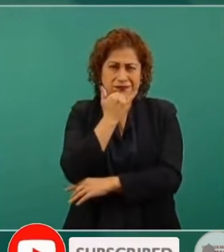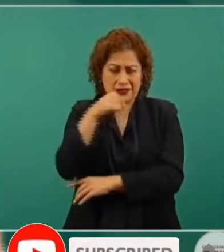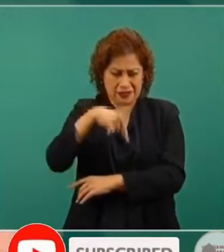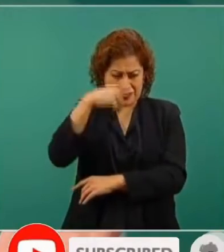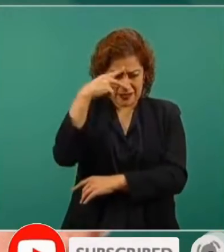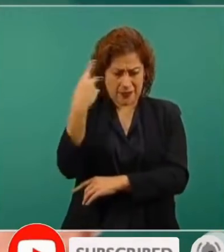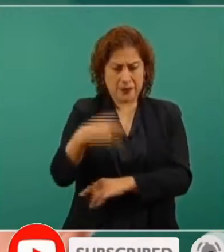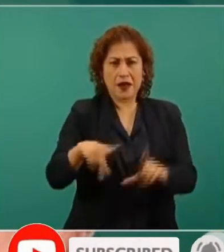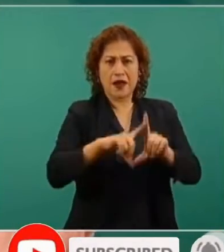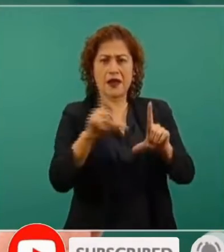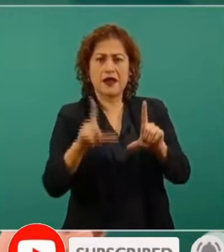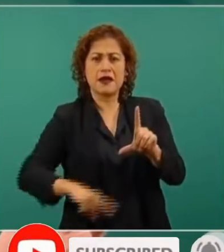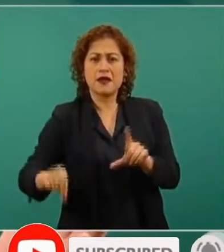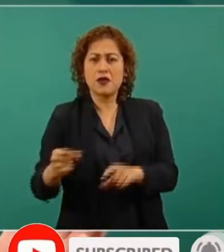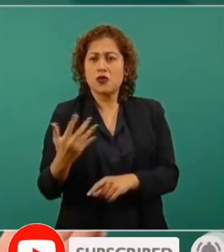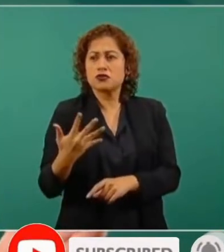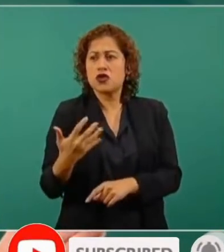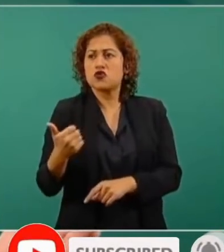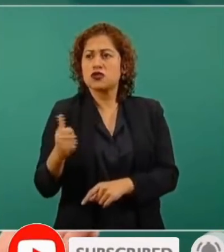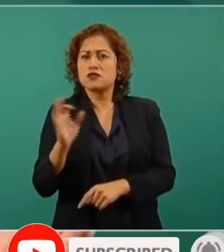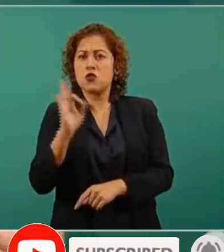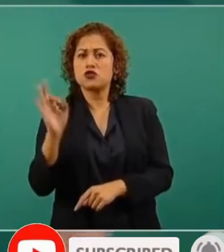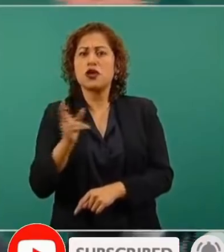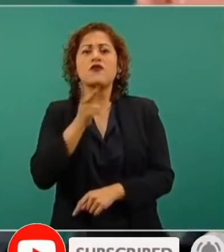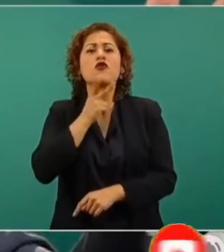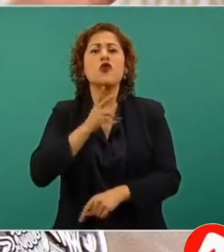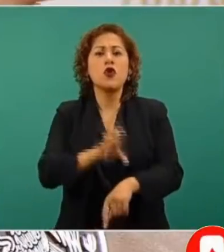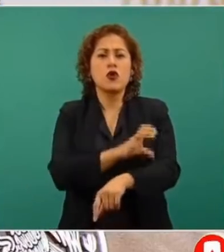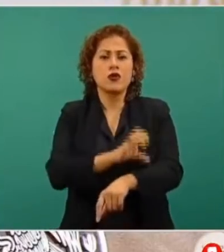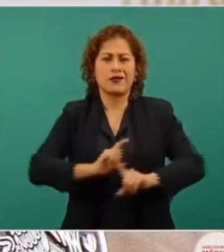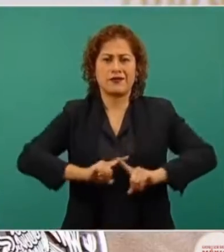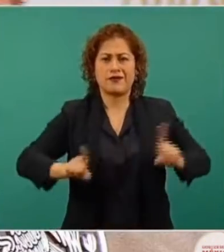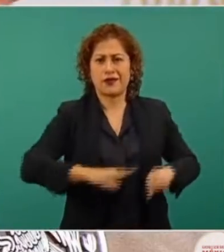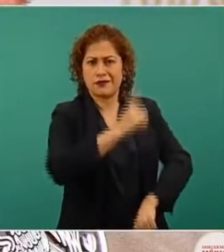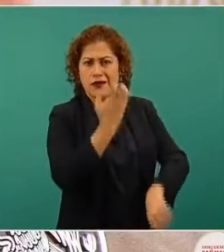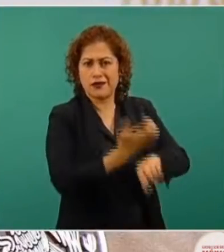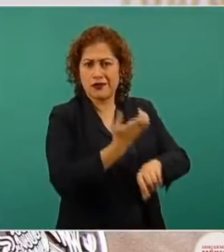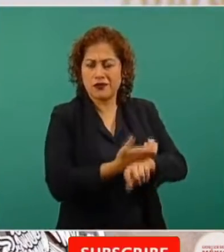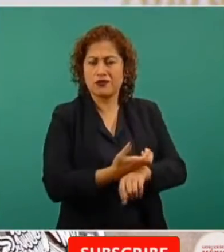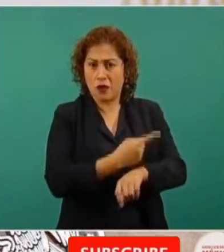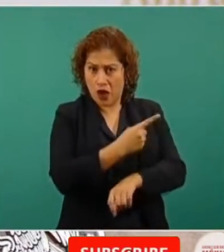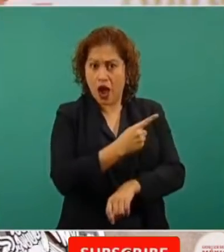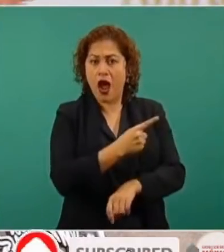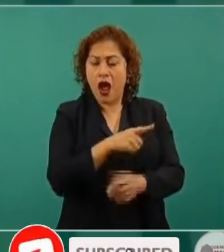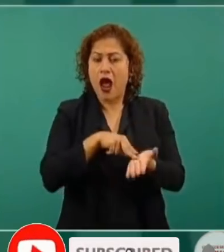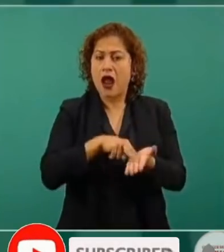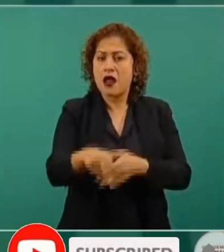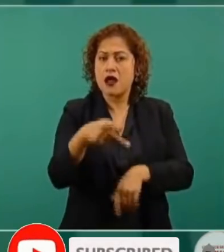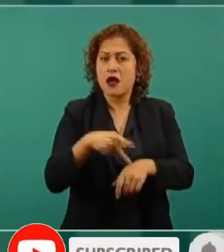5 o 6% de combustóleo, comparado con Estados Unidos o carbón, la